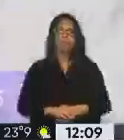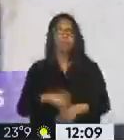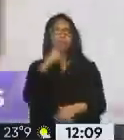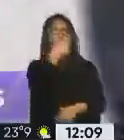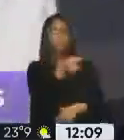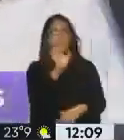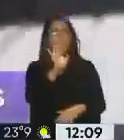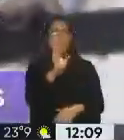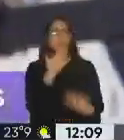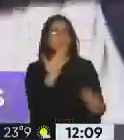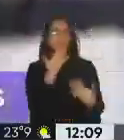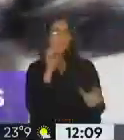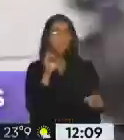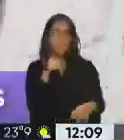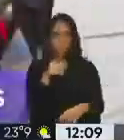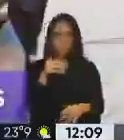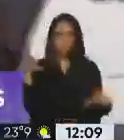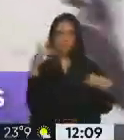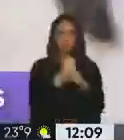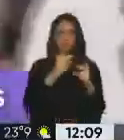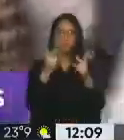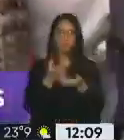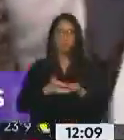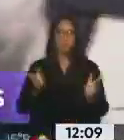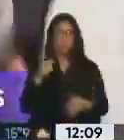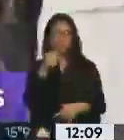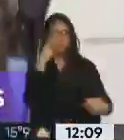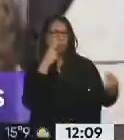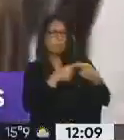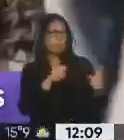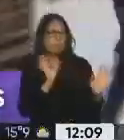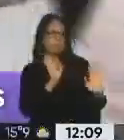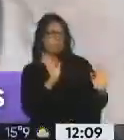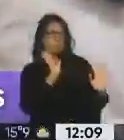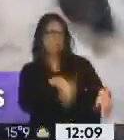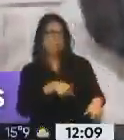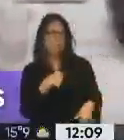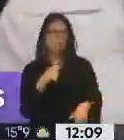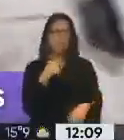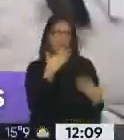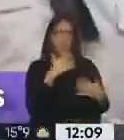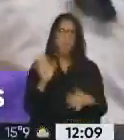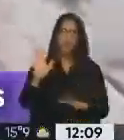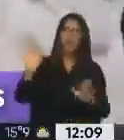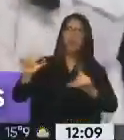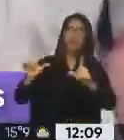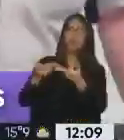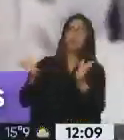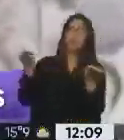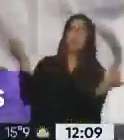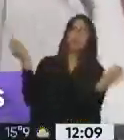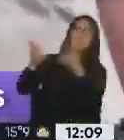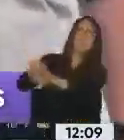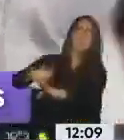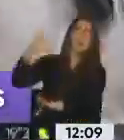preguntarte nada, es una charla nada más. ¿Vos tomás transporte público, Lilia? Tenés mala intención, no quiero hablar con vos. No, preguntarte nada más. Vamos a cerrar la televisión pública, la vamos a